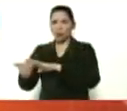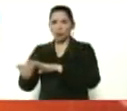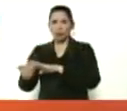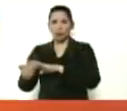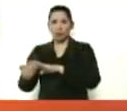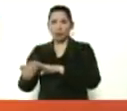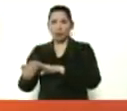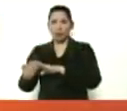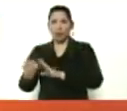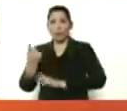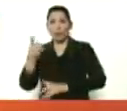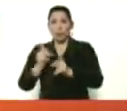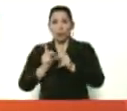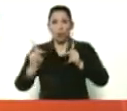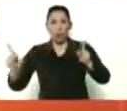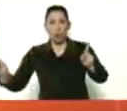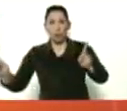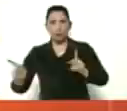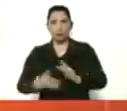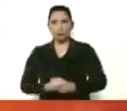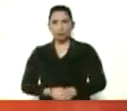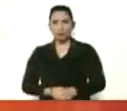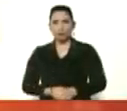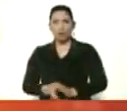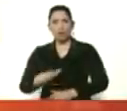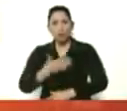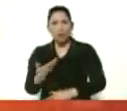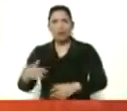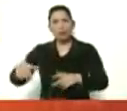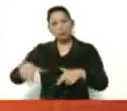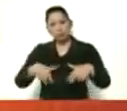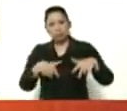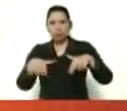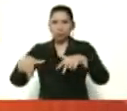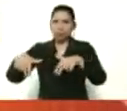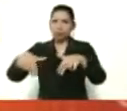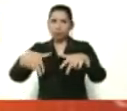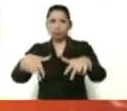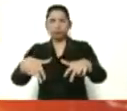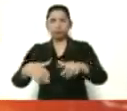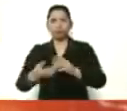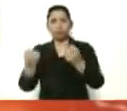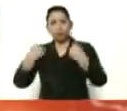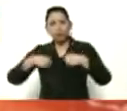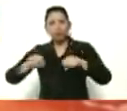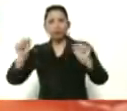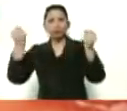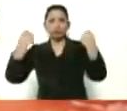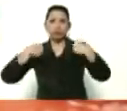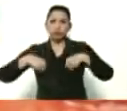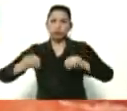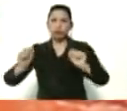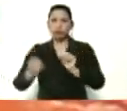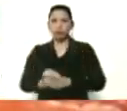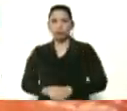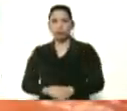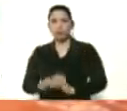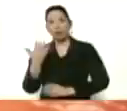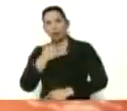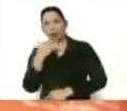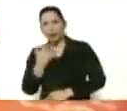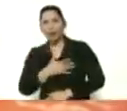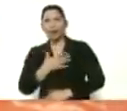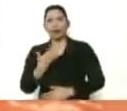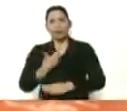un kilómetro o alrededor, puedan caminar, estirar las piernas, reírse un